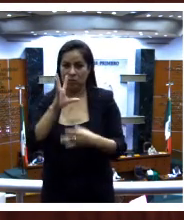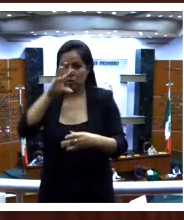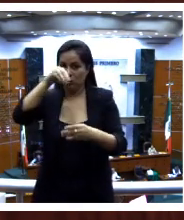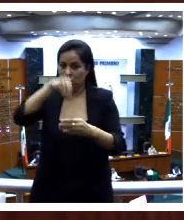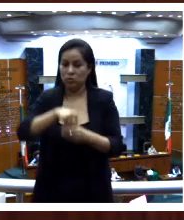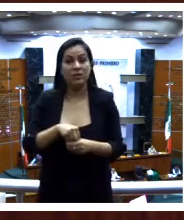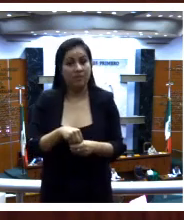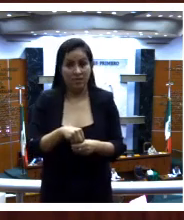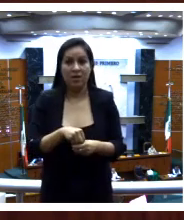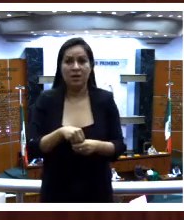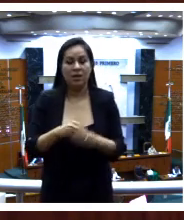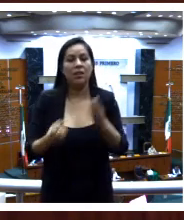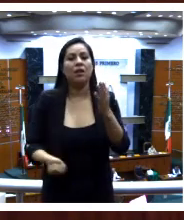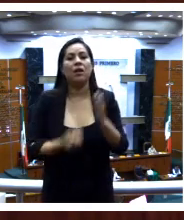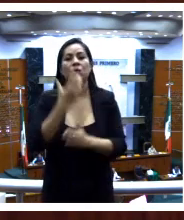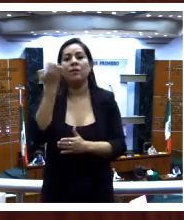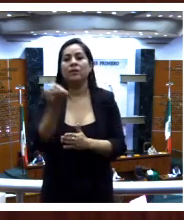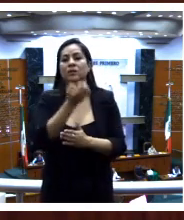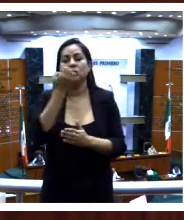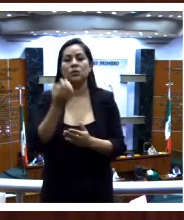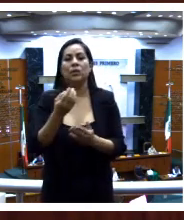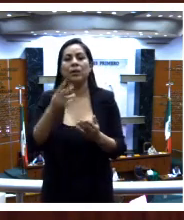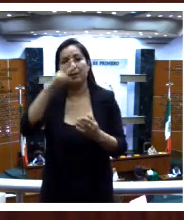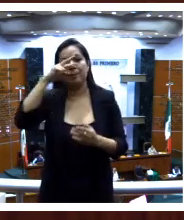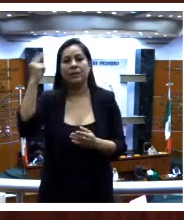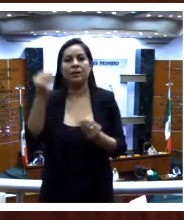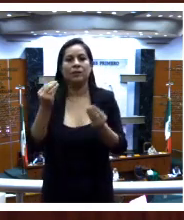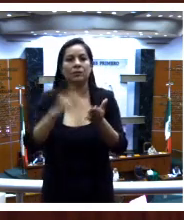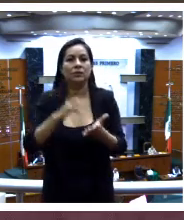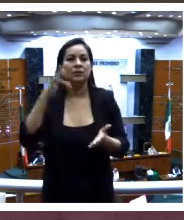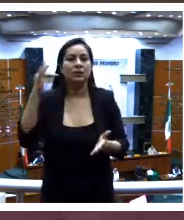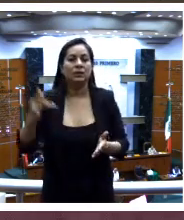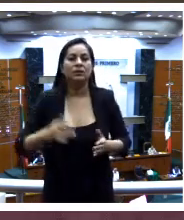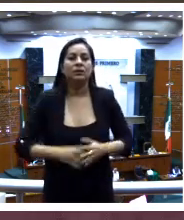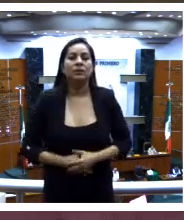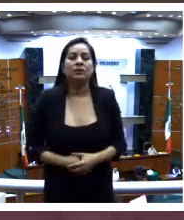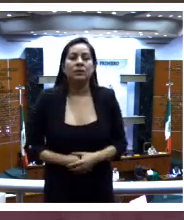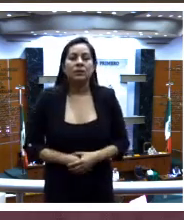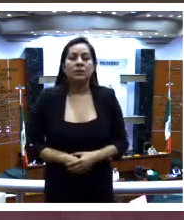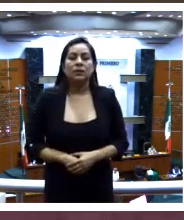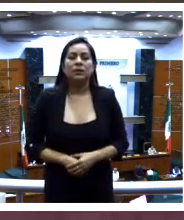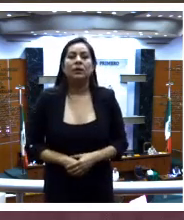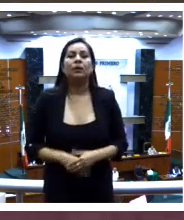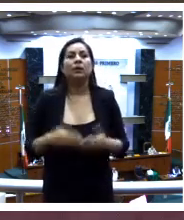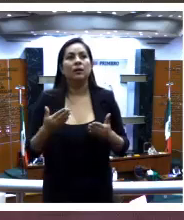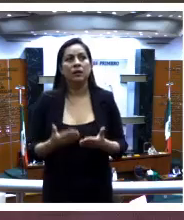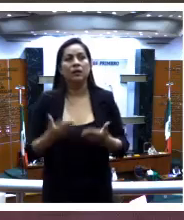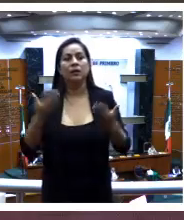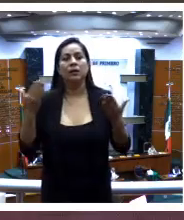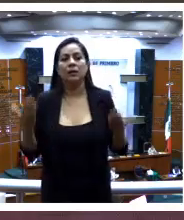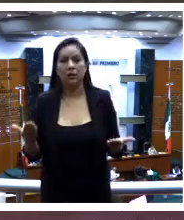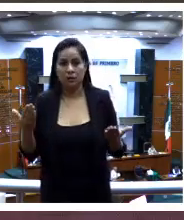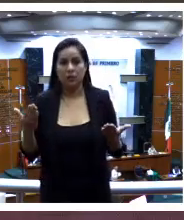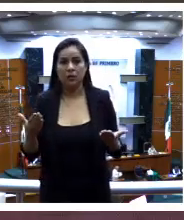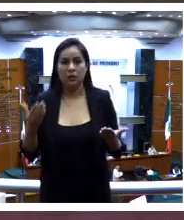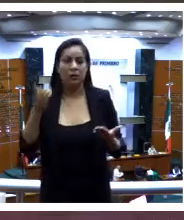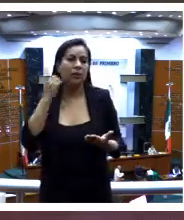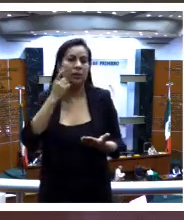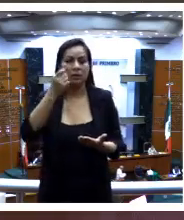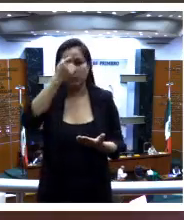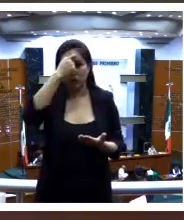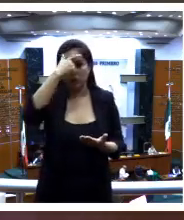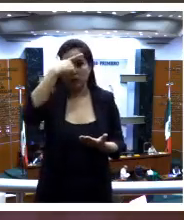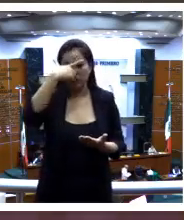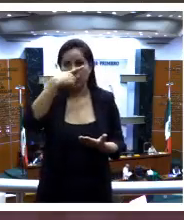inclusiva en la nueva escuela mexicana. Muchas gracias. Se concede el uso de la voz a la diputada